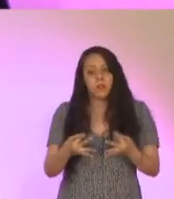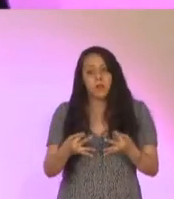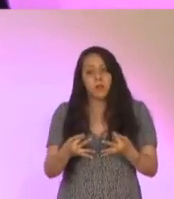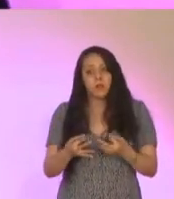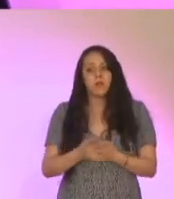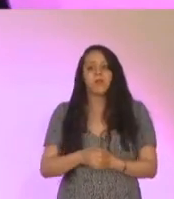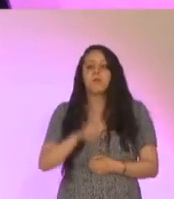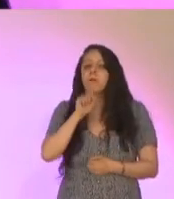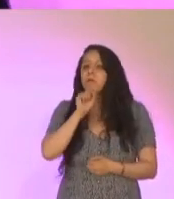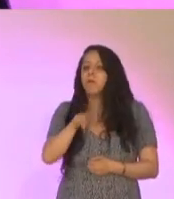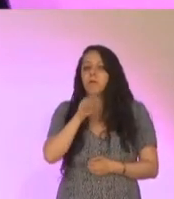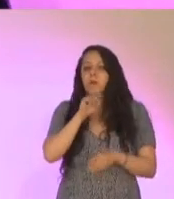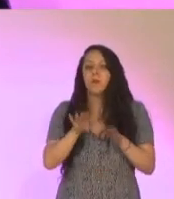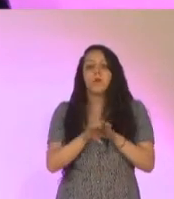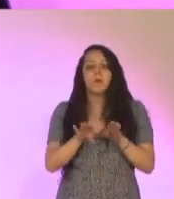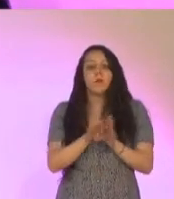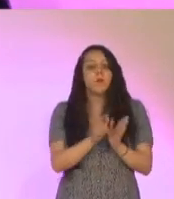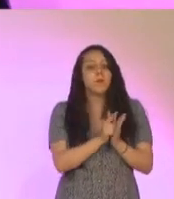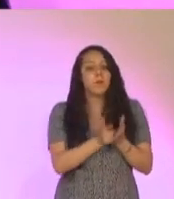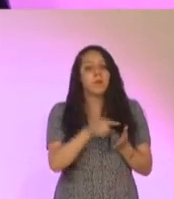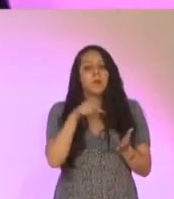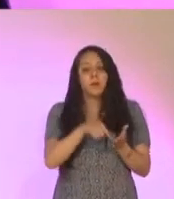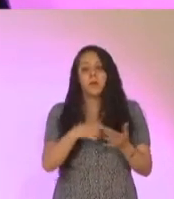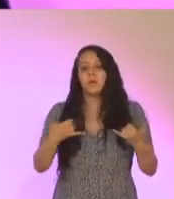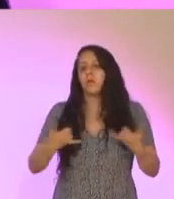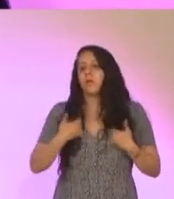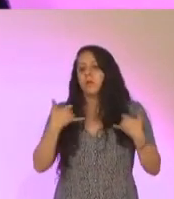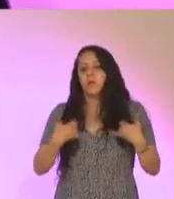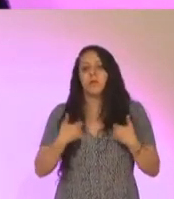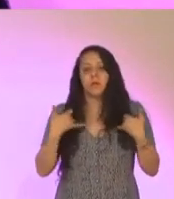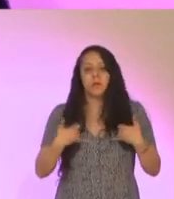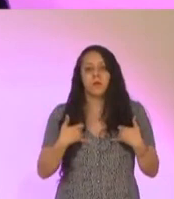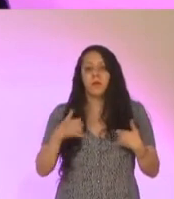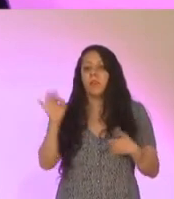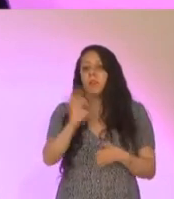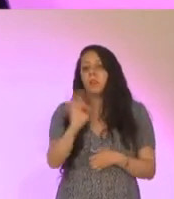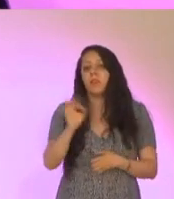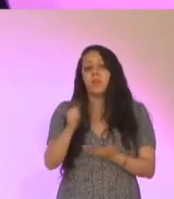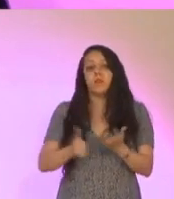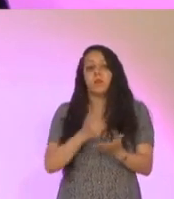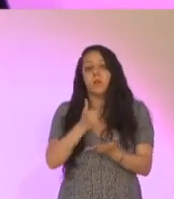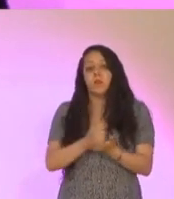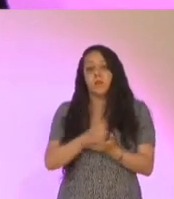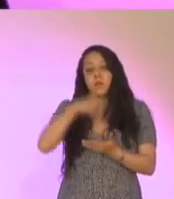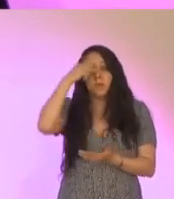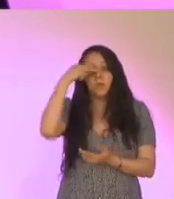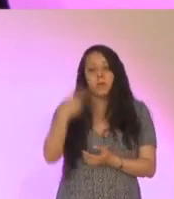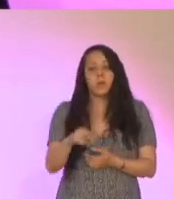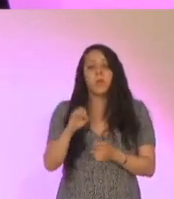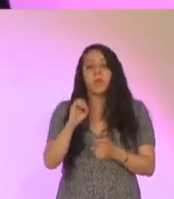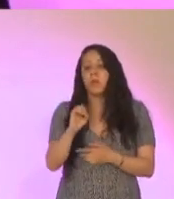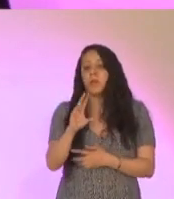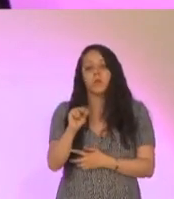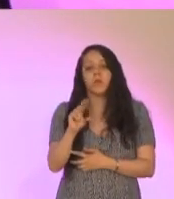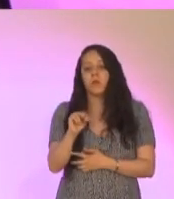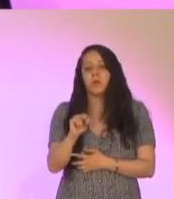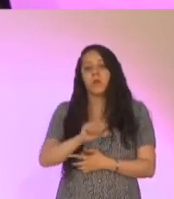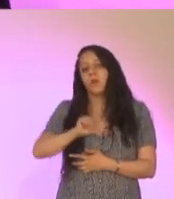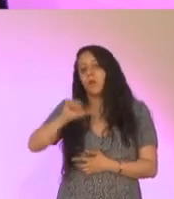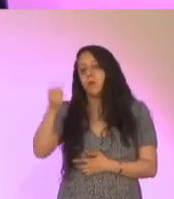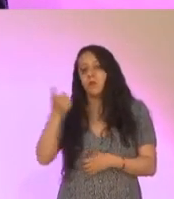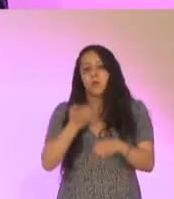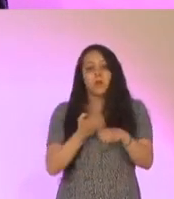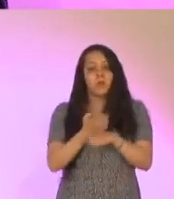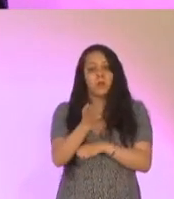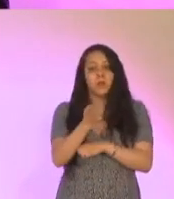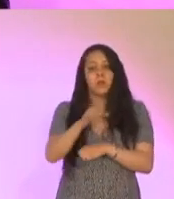literatura a autores jóvenes de preferencia que sean fuera de la ciudad de mexico y digamos que bueno y vamos en ese